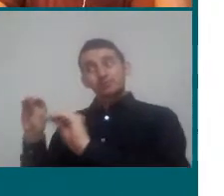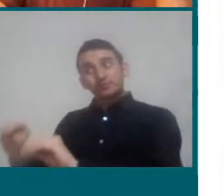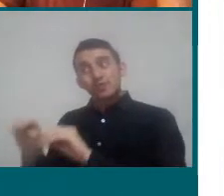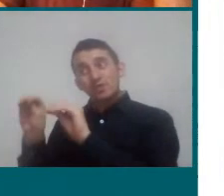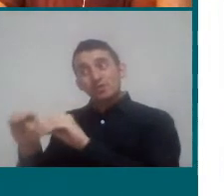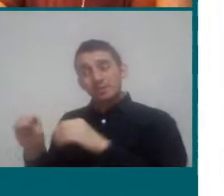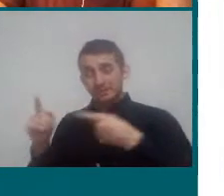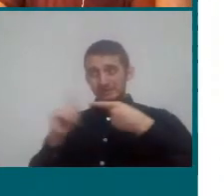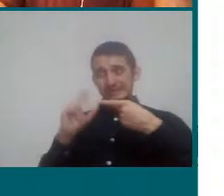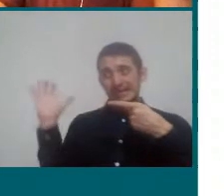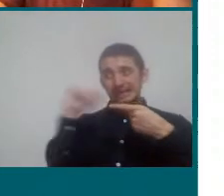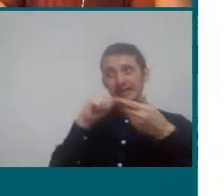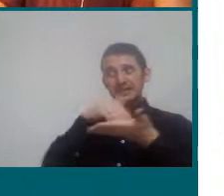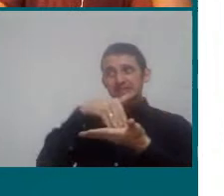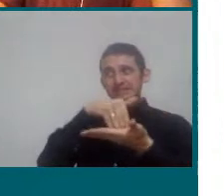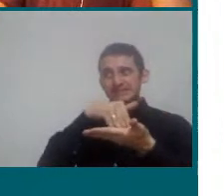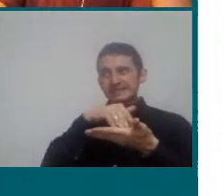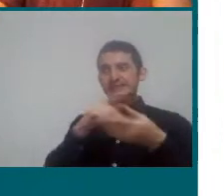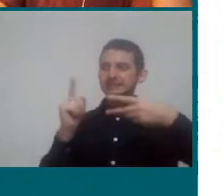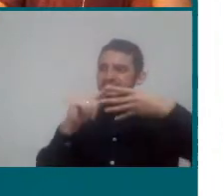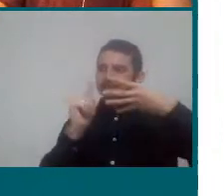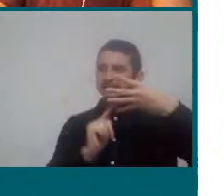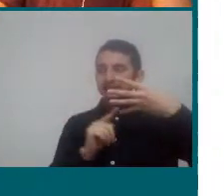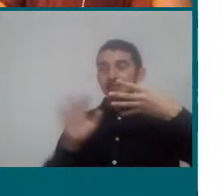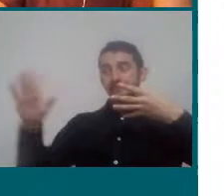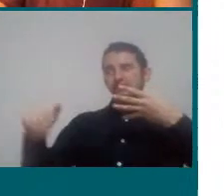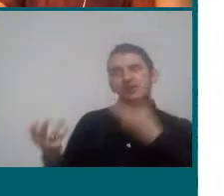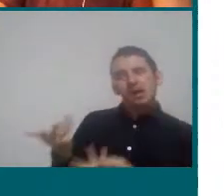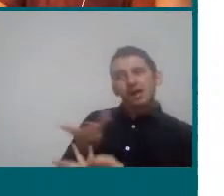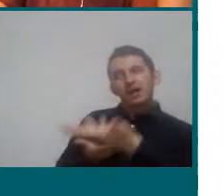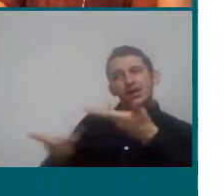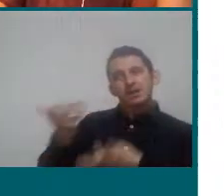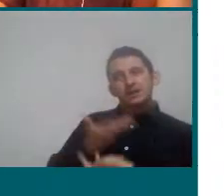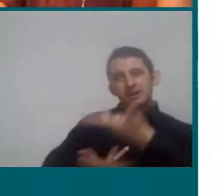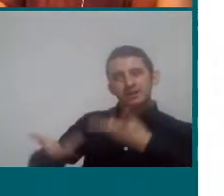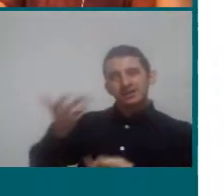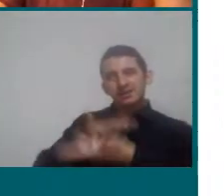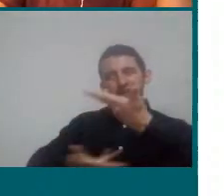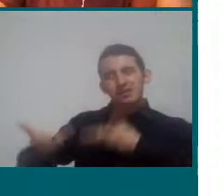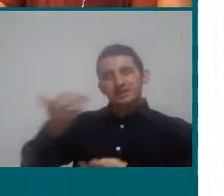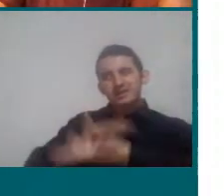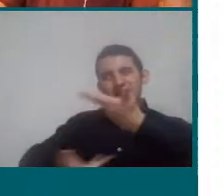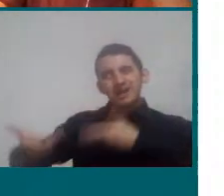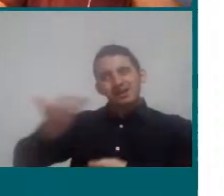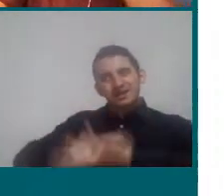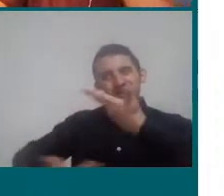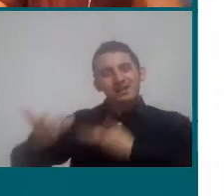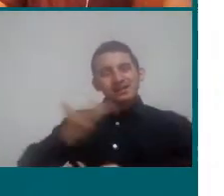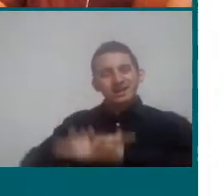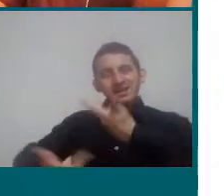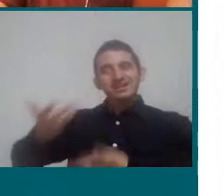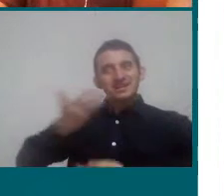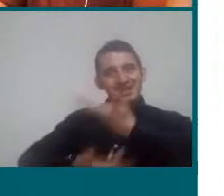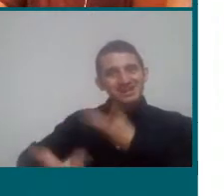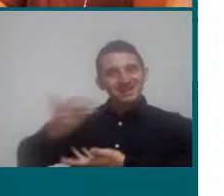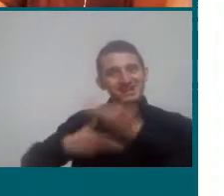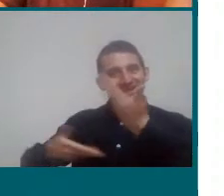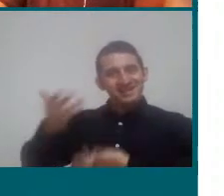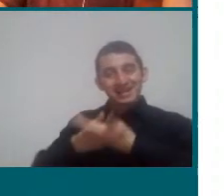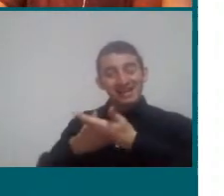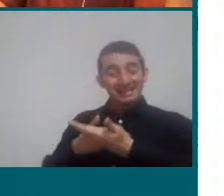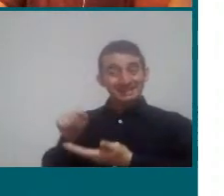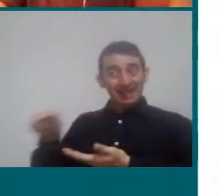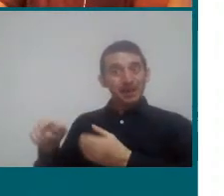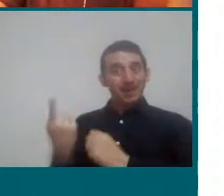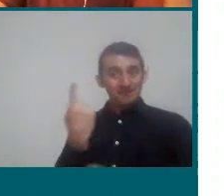vacío y por otro lado nos permite esta retroalimentación, ¿vale? La retroalimentación nos va a ayudar a trabajar estos niveles básicos del alumno